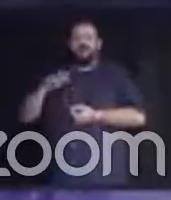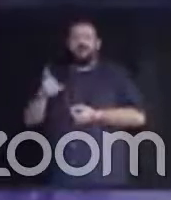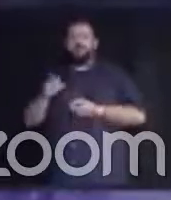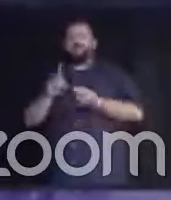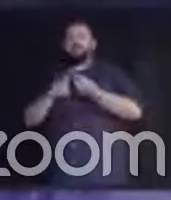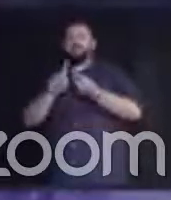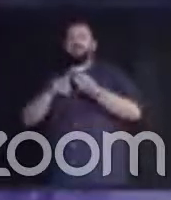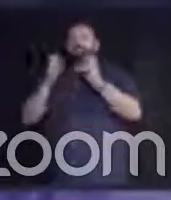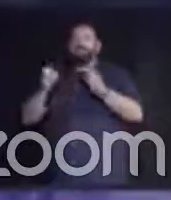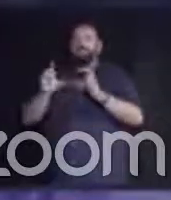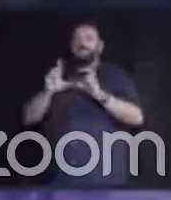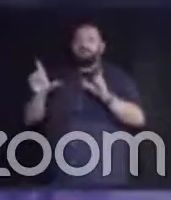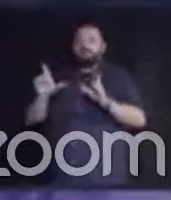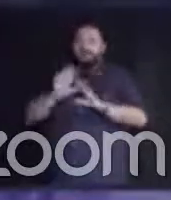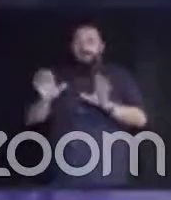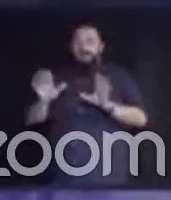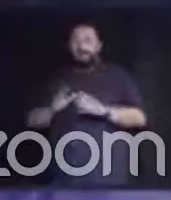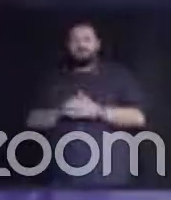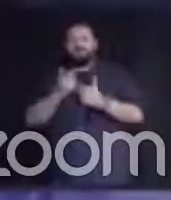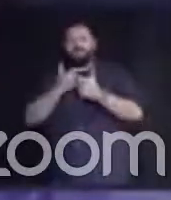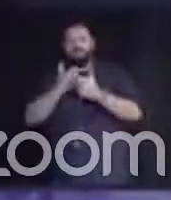lista?